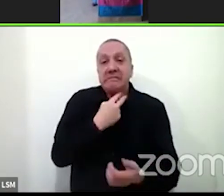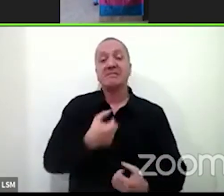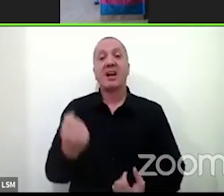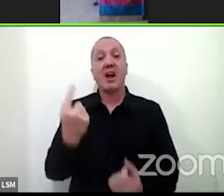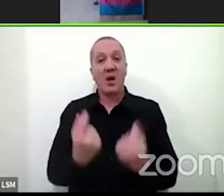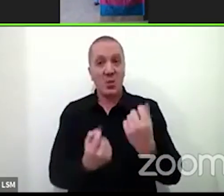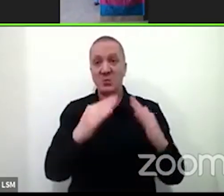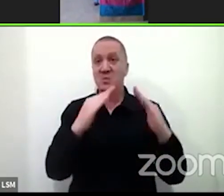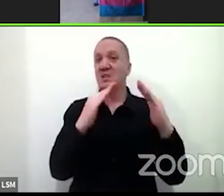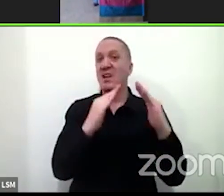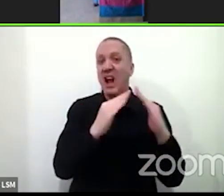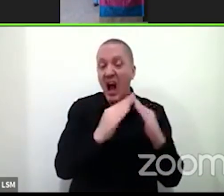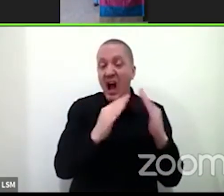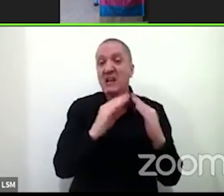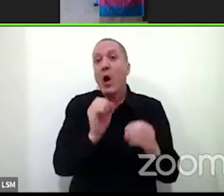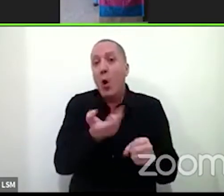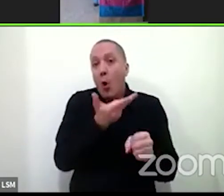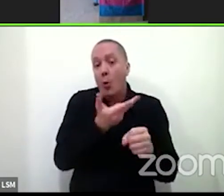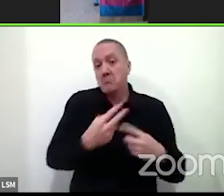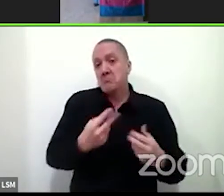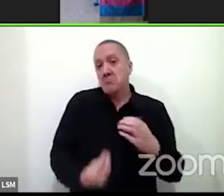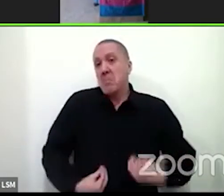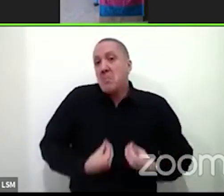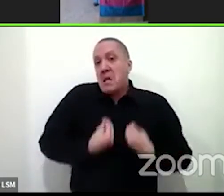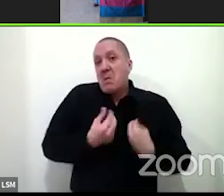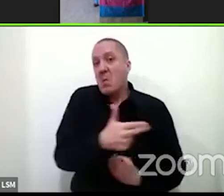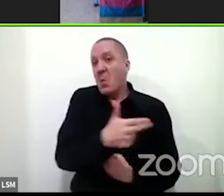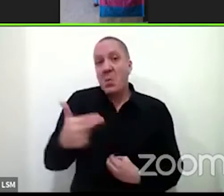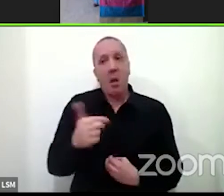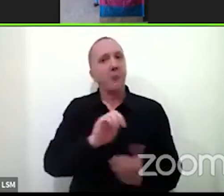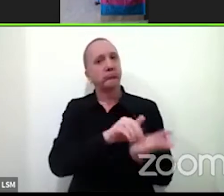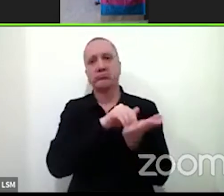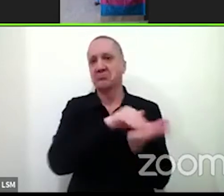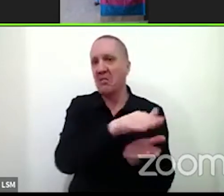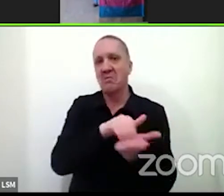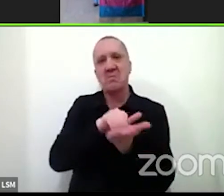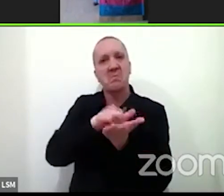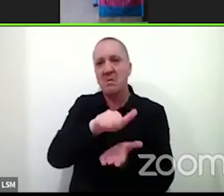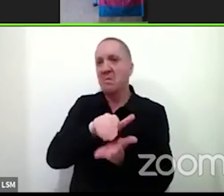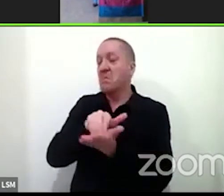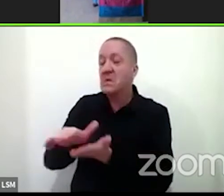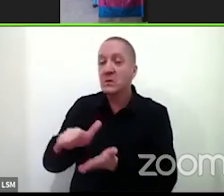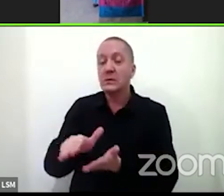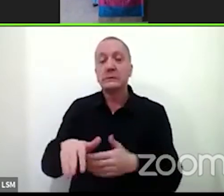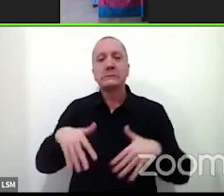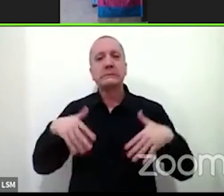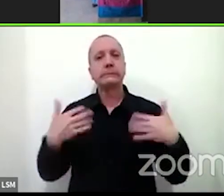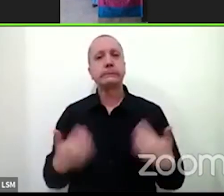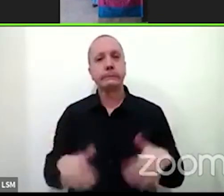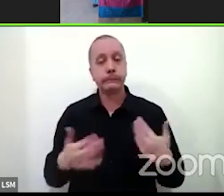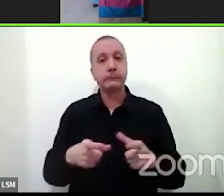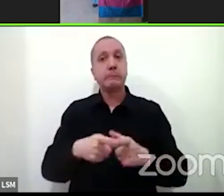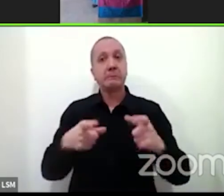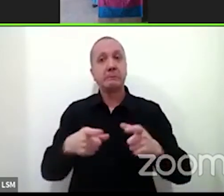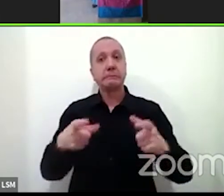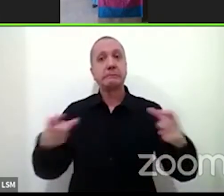en hoteles, departamentos y casas. Por lo cual, vimos el aumento del número de personas que